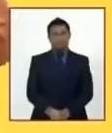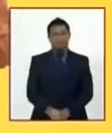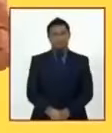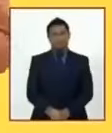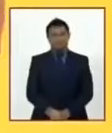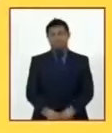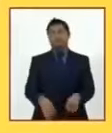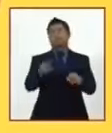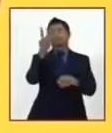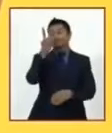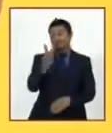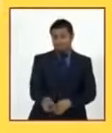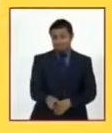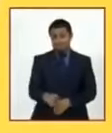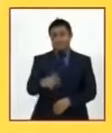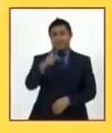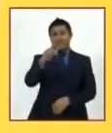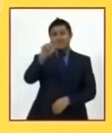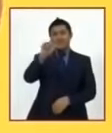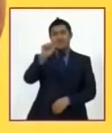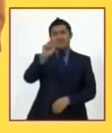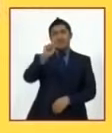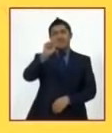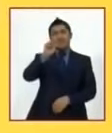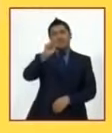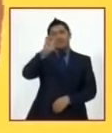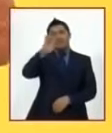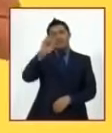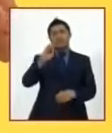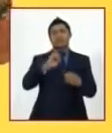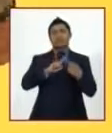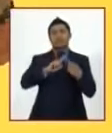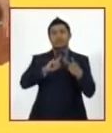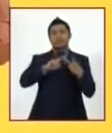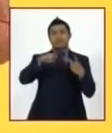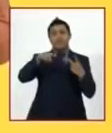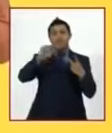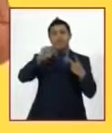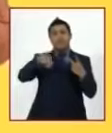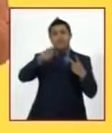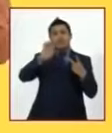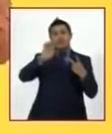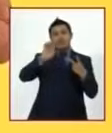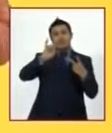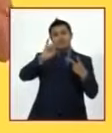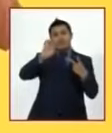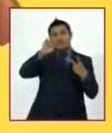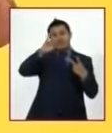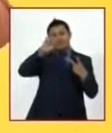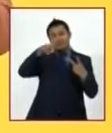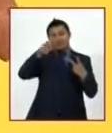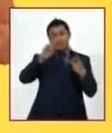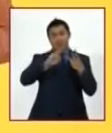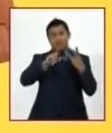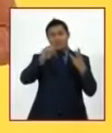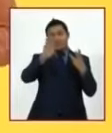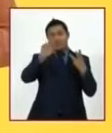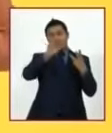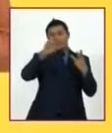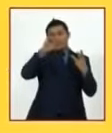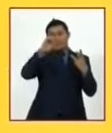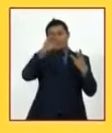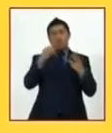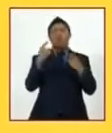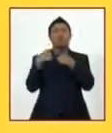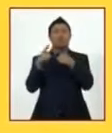En efecto, el plateresco, el manierismo, el barroco fueron estilos arquitectónicos que han dejado un importante